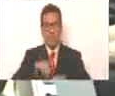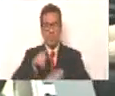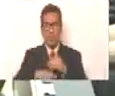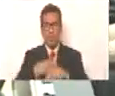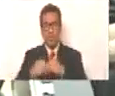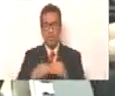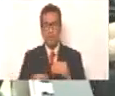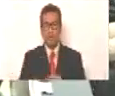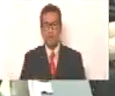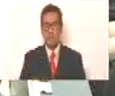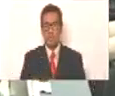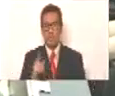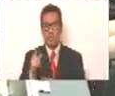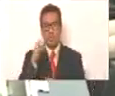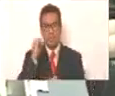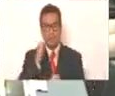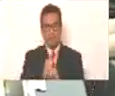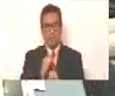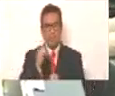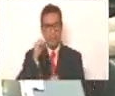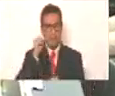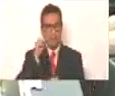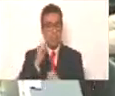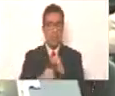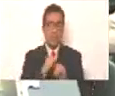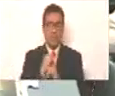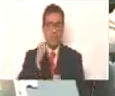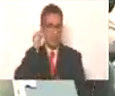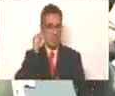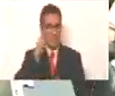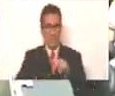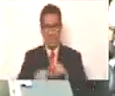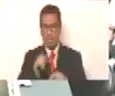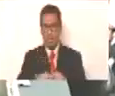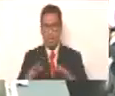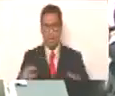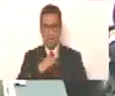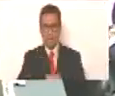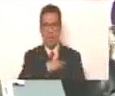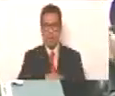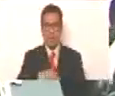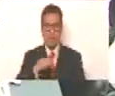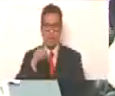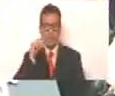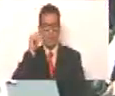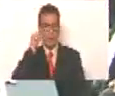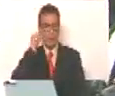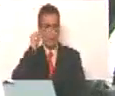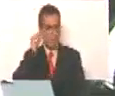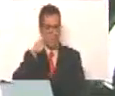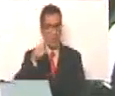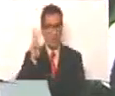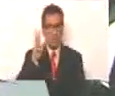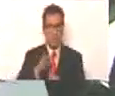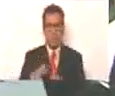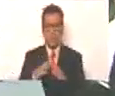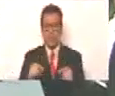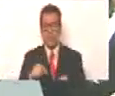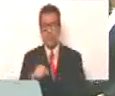Día Internacional de la Mujer y en respaldo a la creación de la Gran Misión Mujer Venezuela. Es todo, ciudadano presidente.